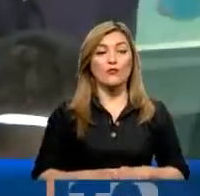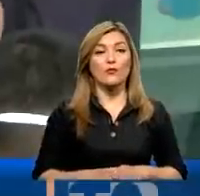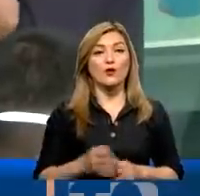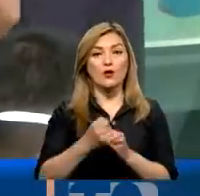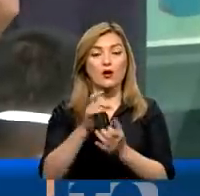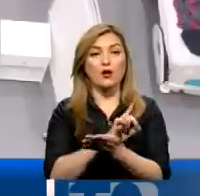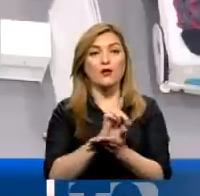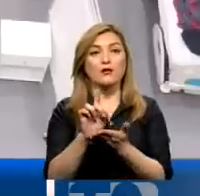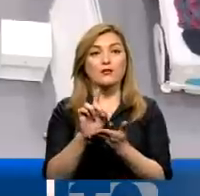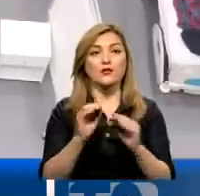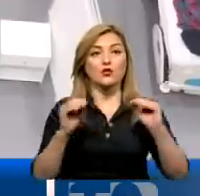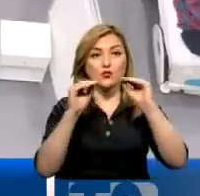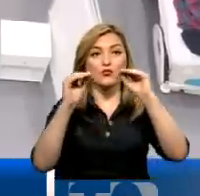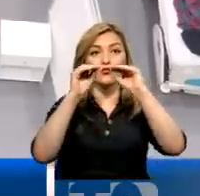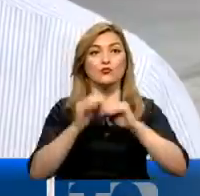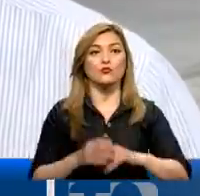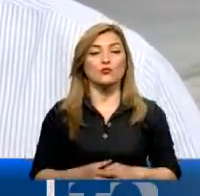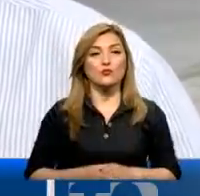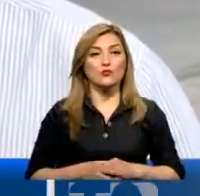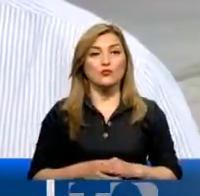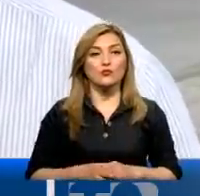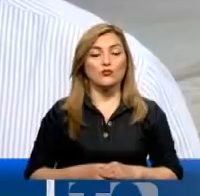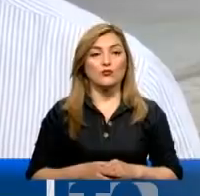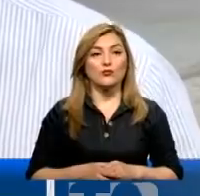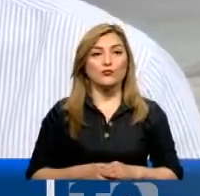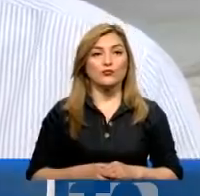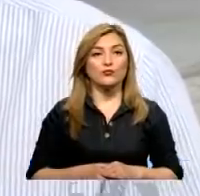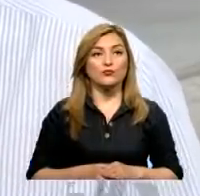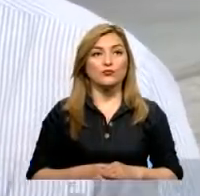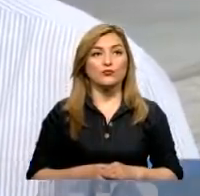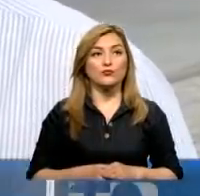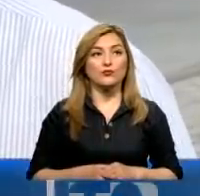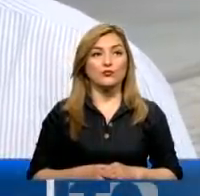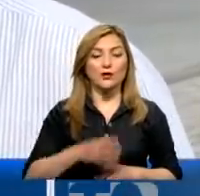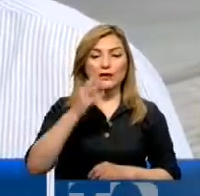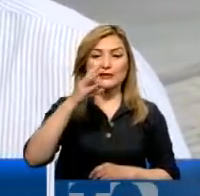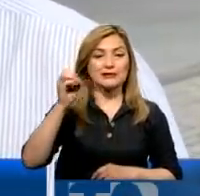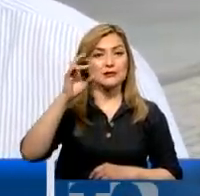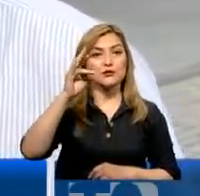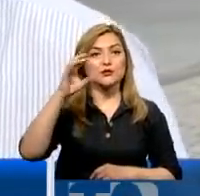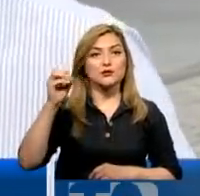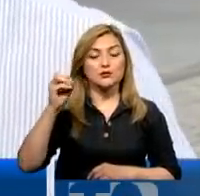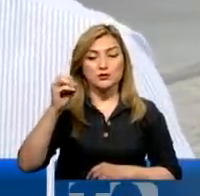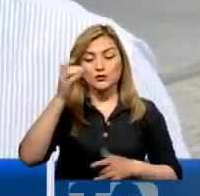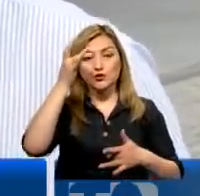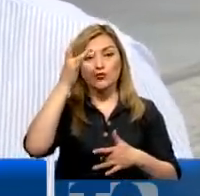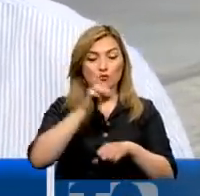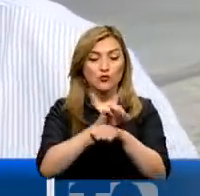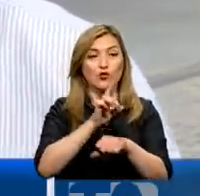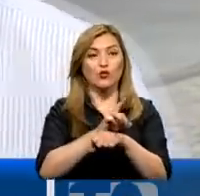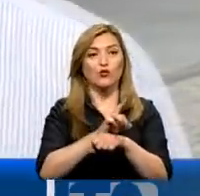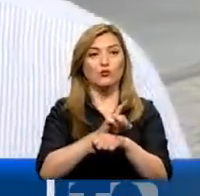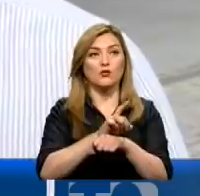semanas se ha visto un incremento de casos. Se está recibiendo cerca de 60, 70 pacientes cada día, de los cuales ingresan alrededor